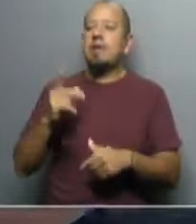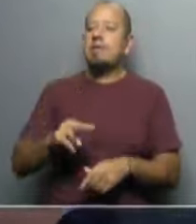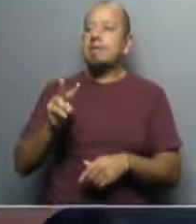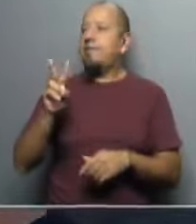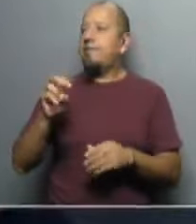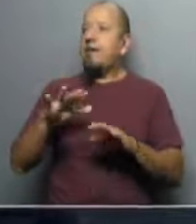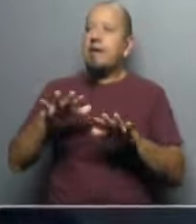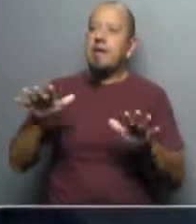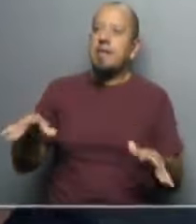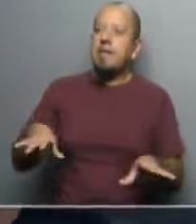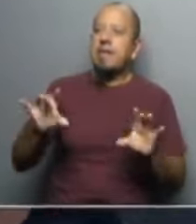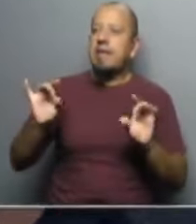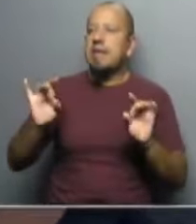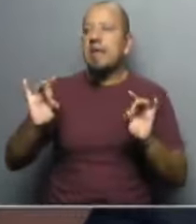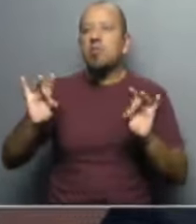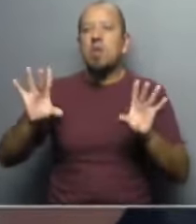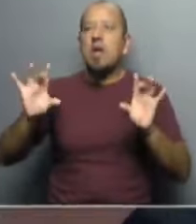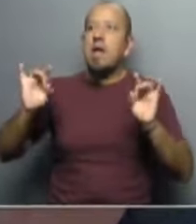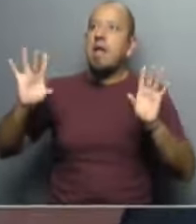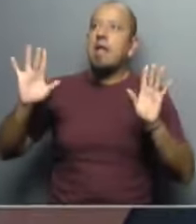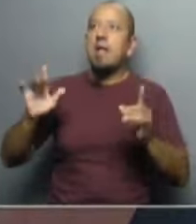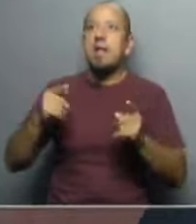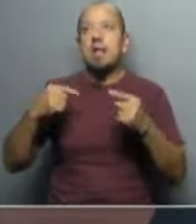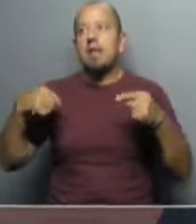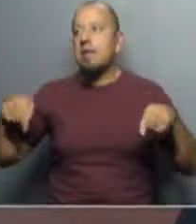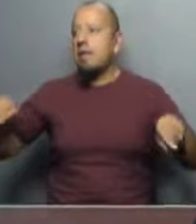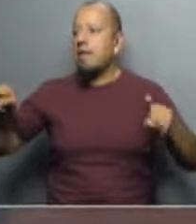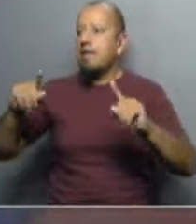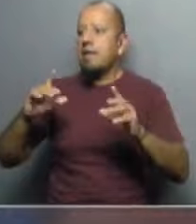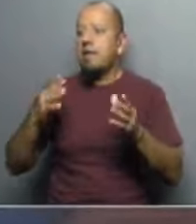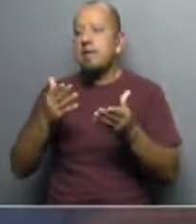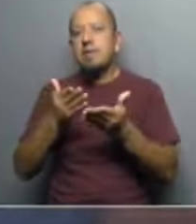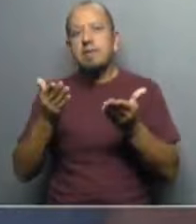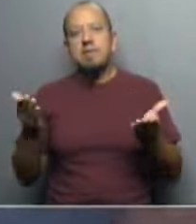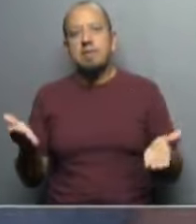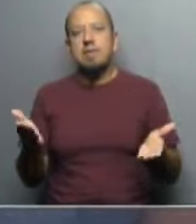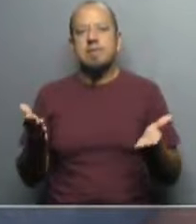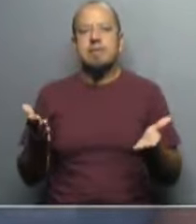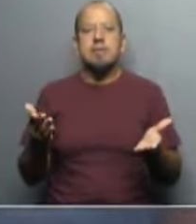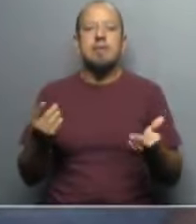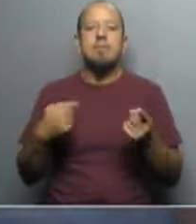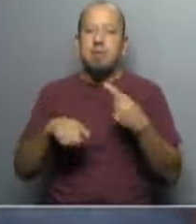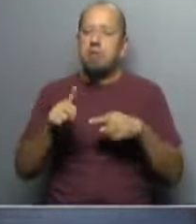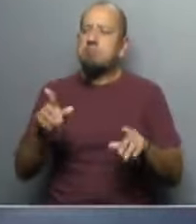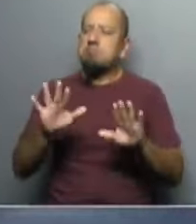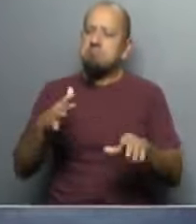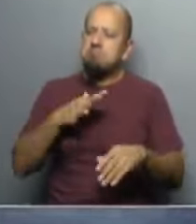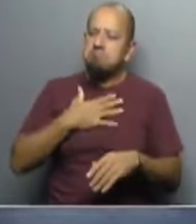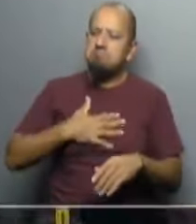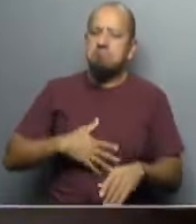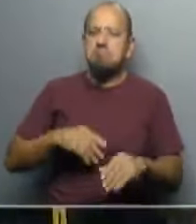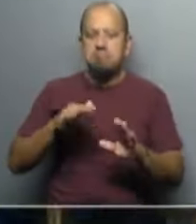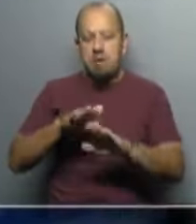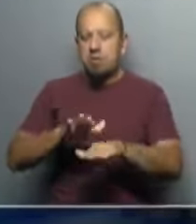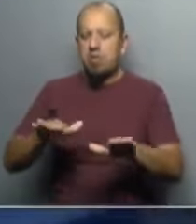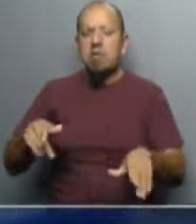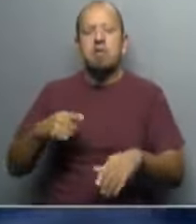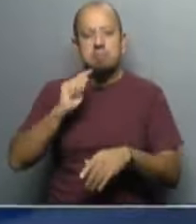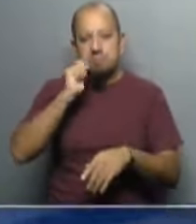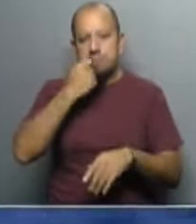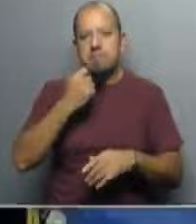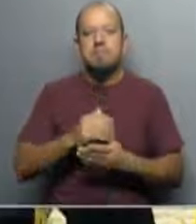sea, como que tenés un poco más de contacto con la naturaleza dentro de lo que es la ciudad, ¿no? Pero es re tranquilo. Para los niños es un ambiente re lindo.